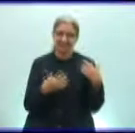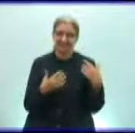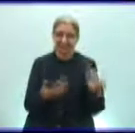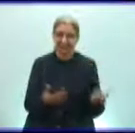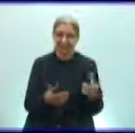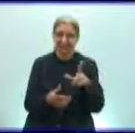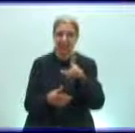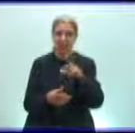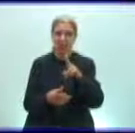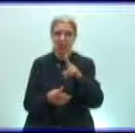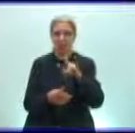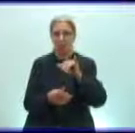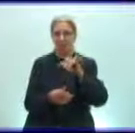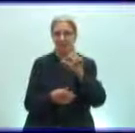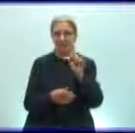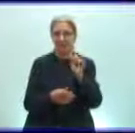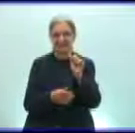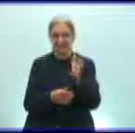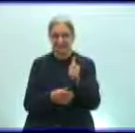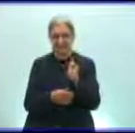Luis Campistrú, que